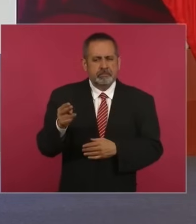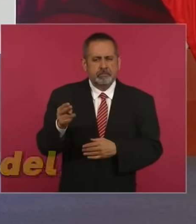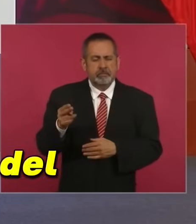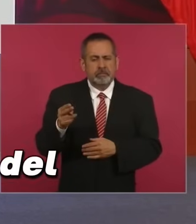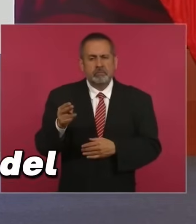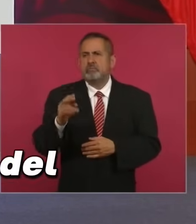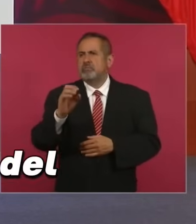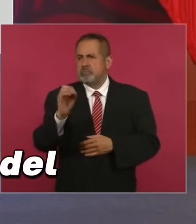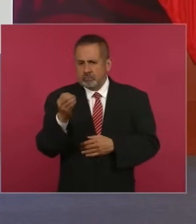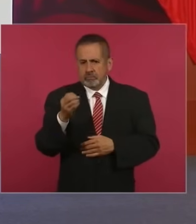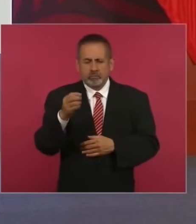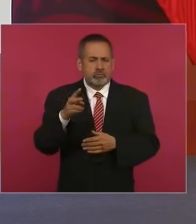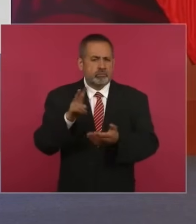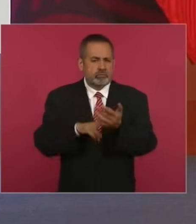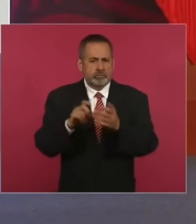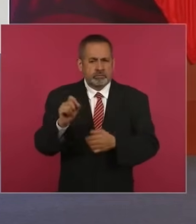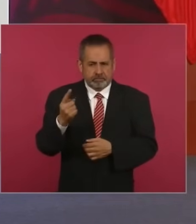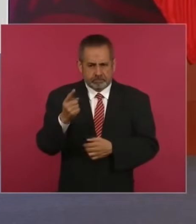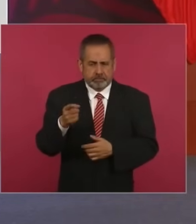En octubre del 21,